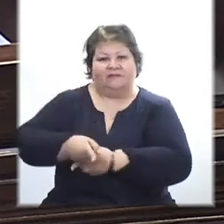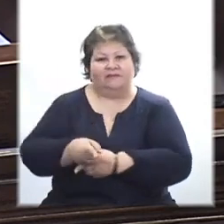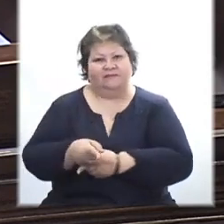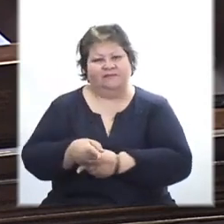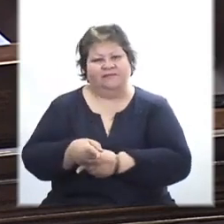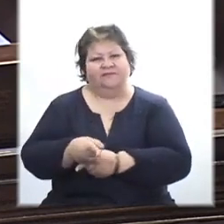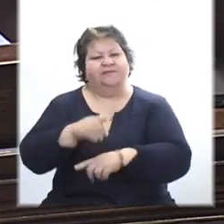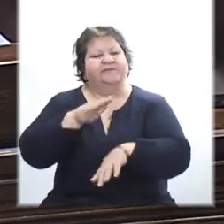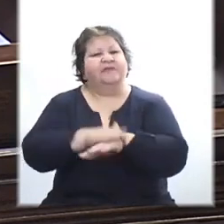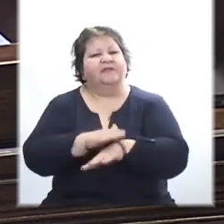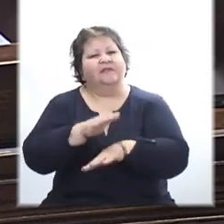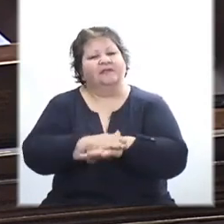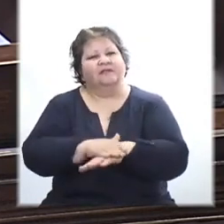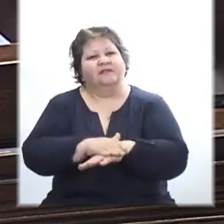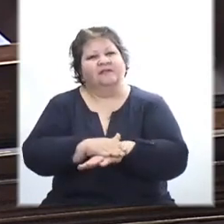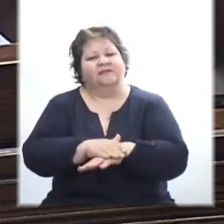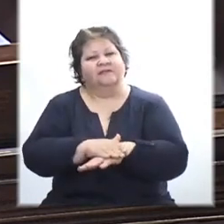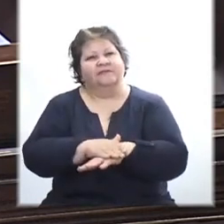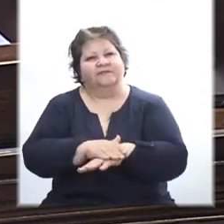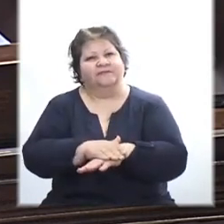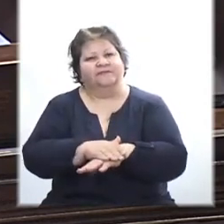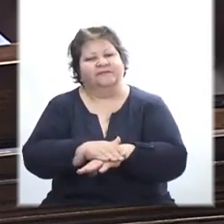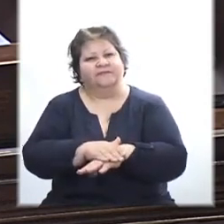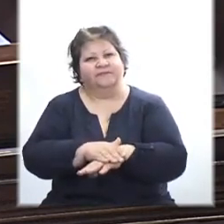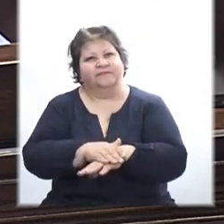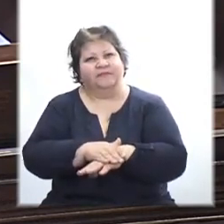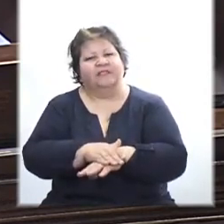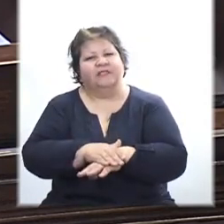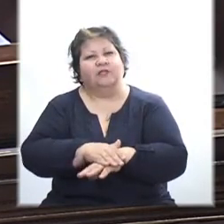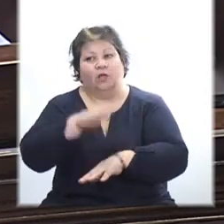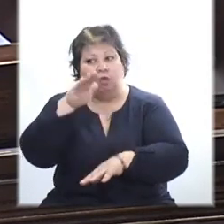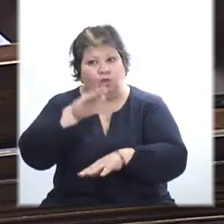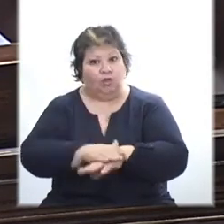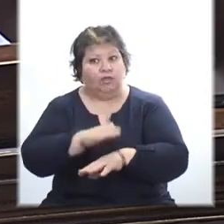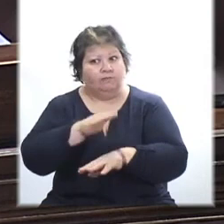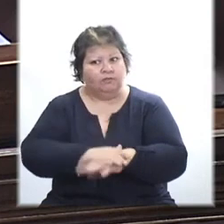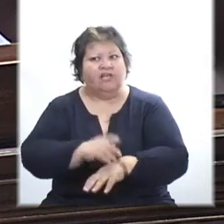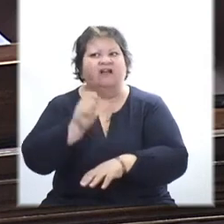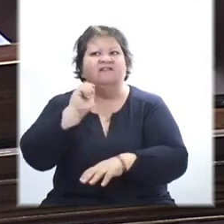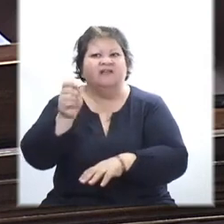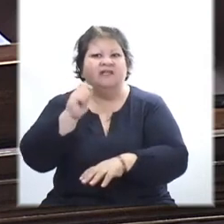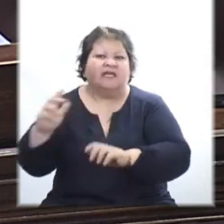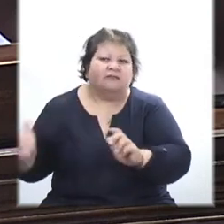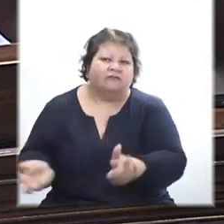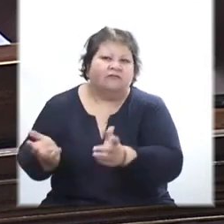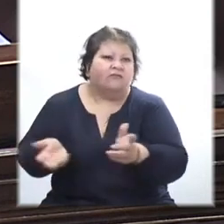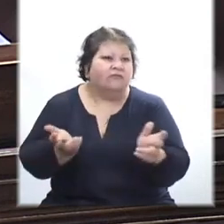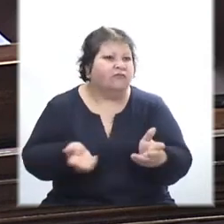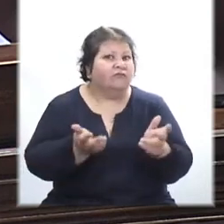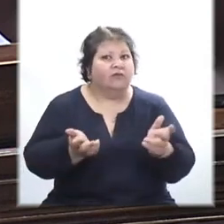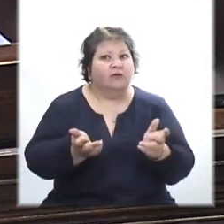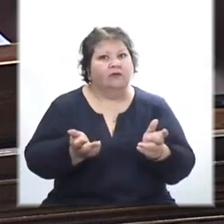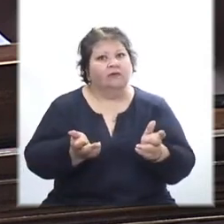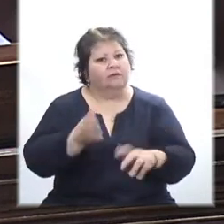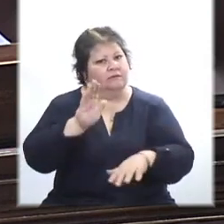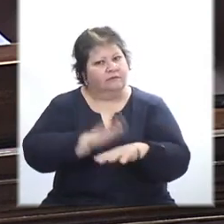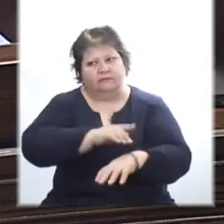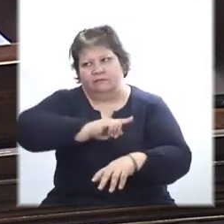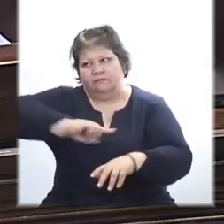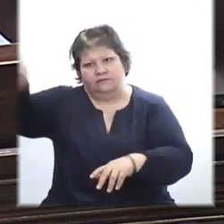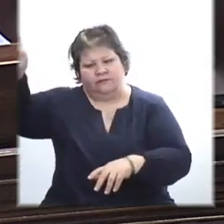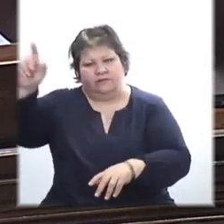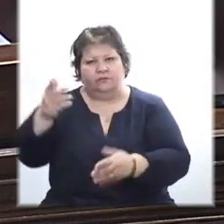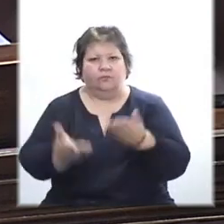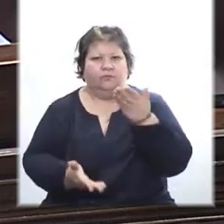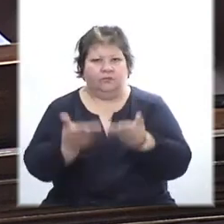las responsabilidades y los responsables que vayan a la justicia y que